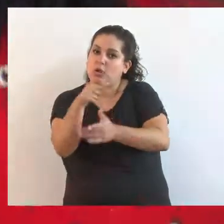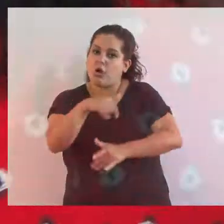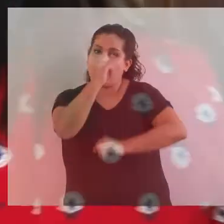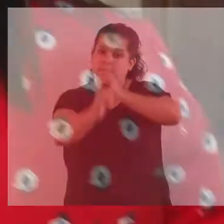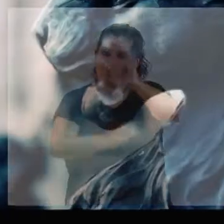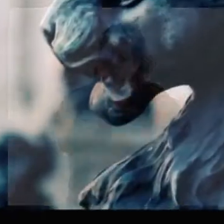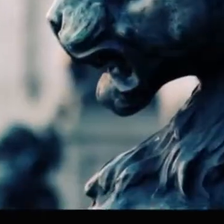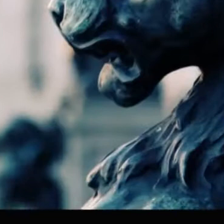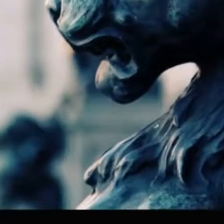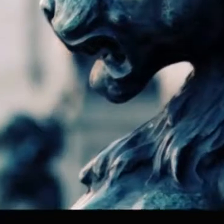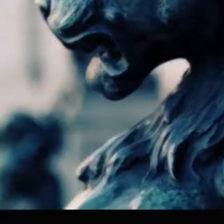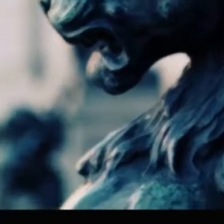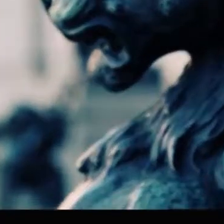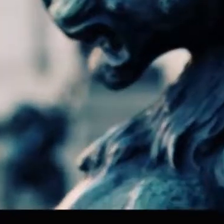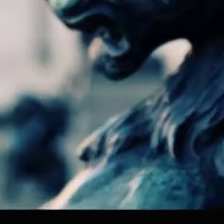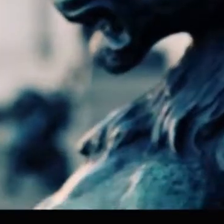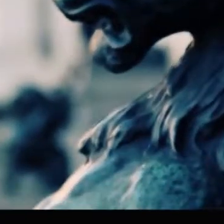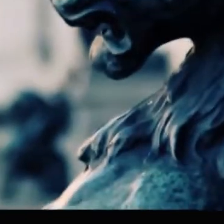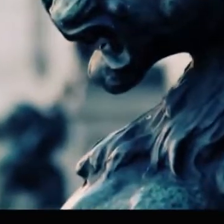a detallar.